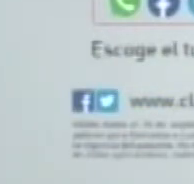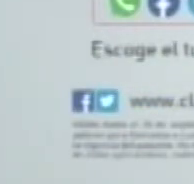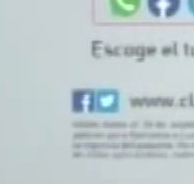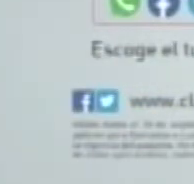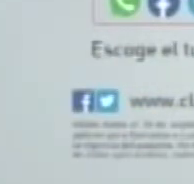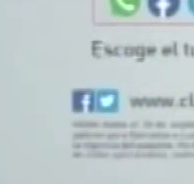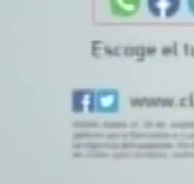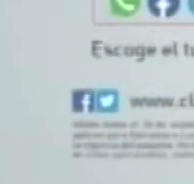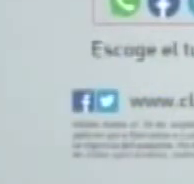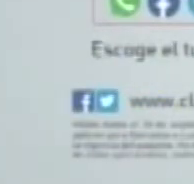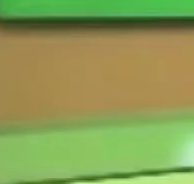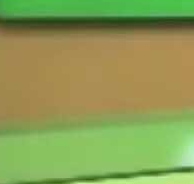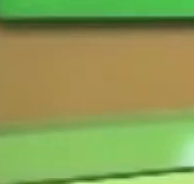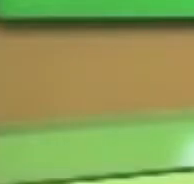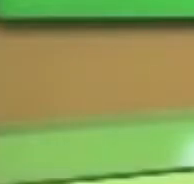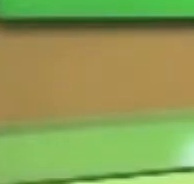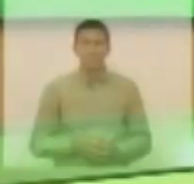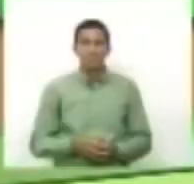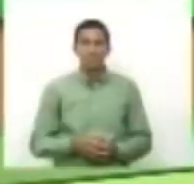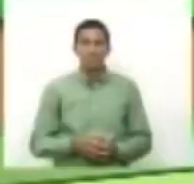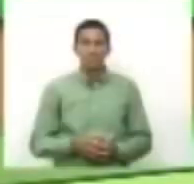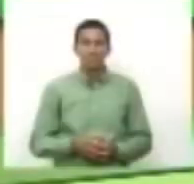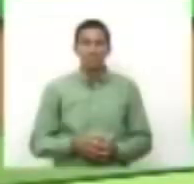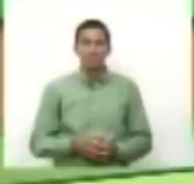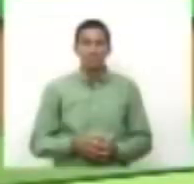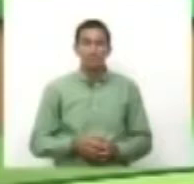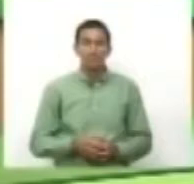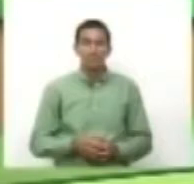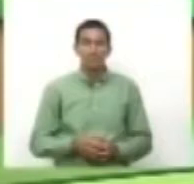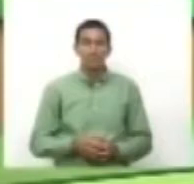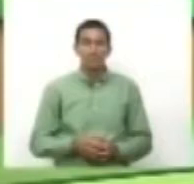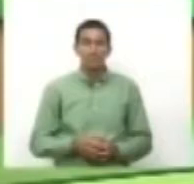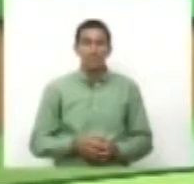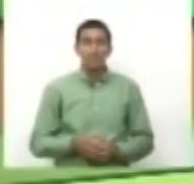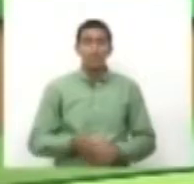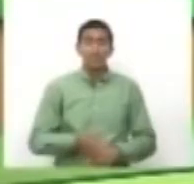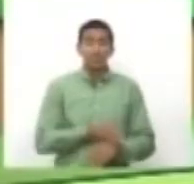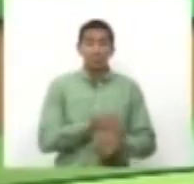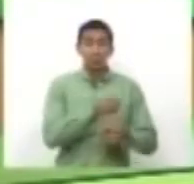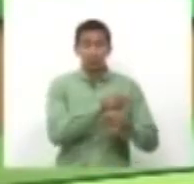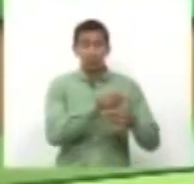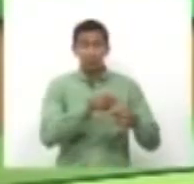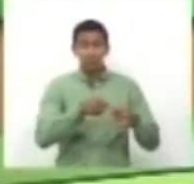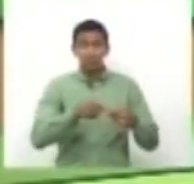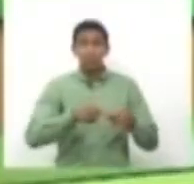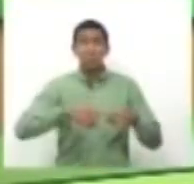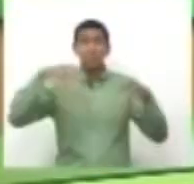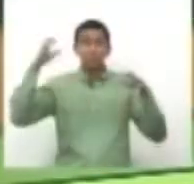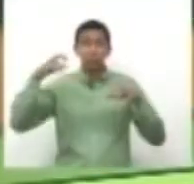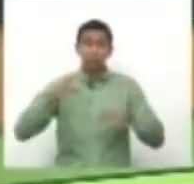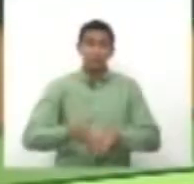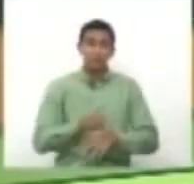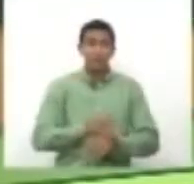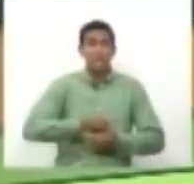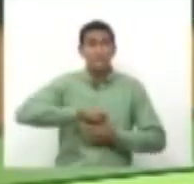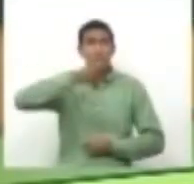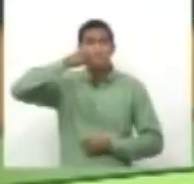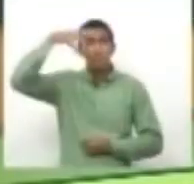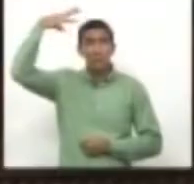ya mismo el tuyo. Y prepare su paraguas para este fin de semana porque el IDEAM pronostica lluvias en la región Caribe.